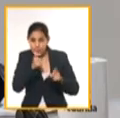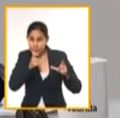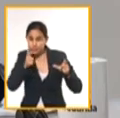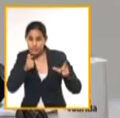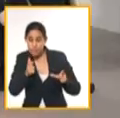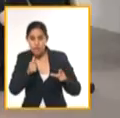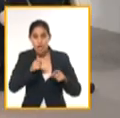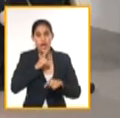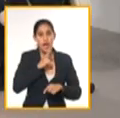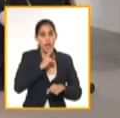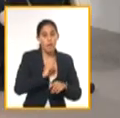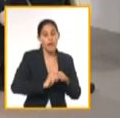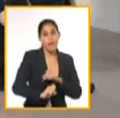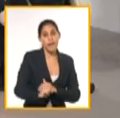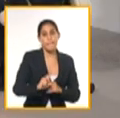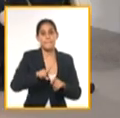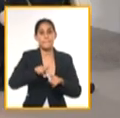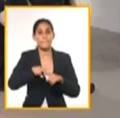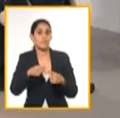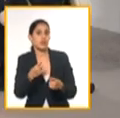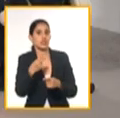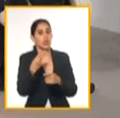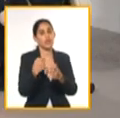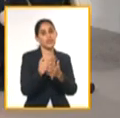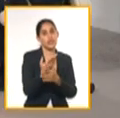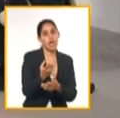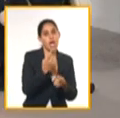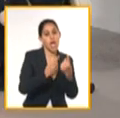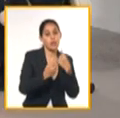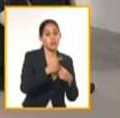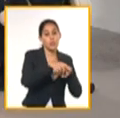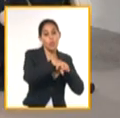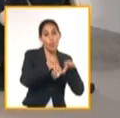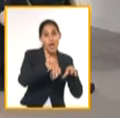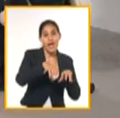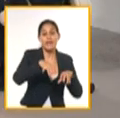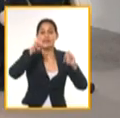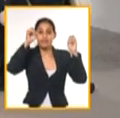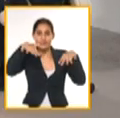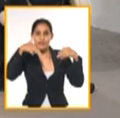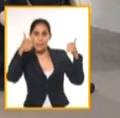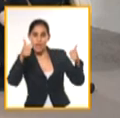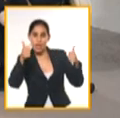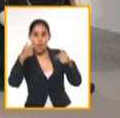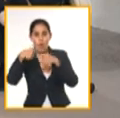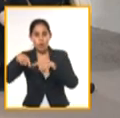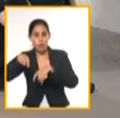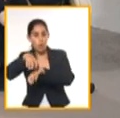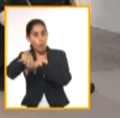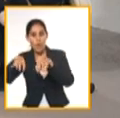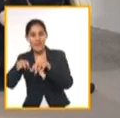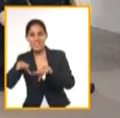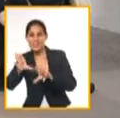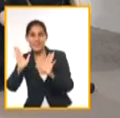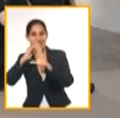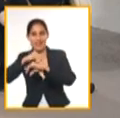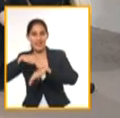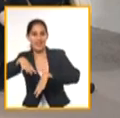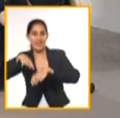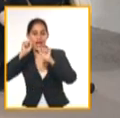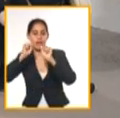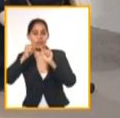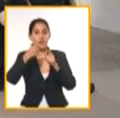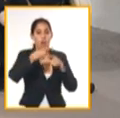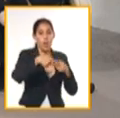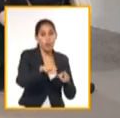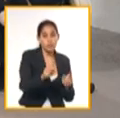porque llevaban 2 días prácticamente, pero no había agua. Y venía acumulándose la afectación desde la noche del viernes, y entonces ayer fue el pico de afectados en la capital incluso, a